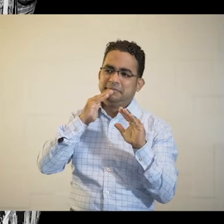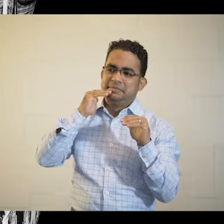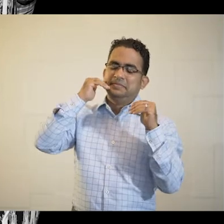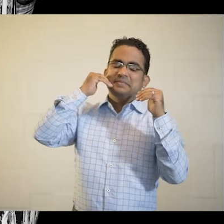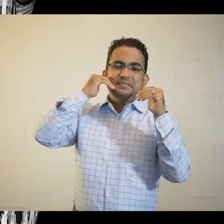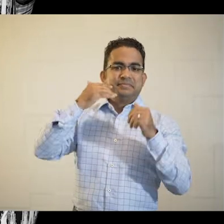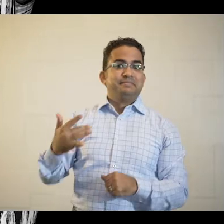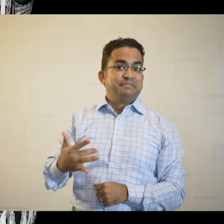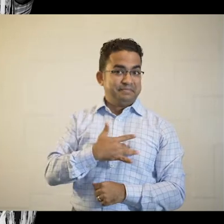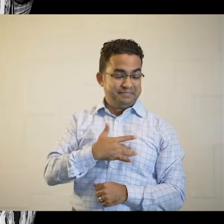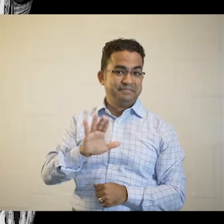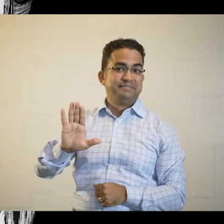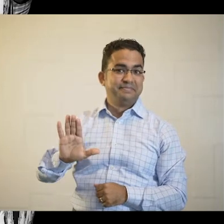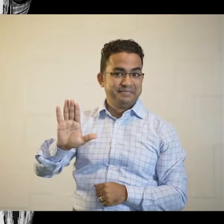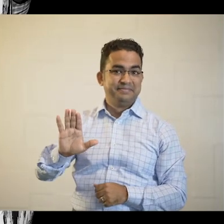sonrisas.